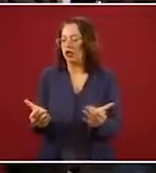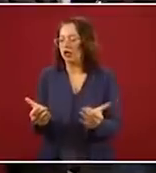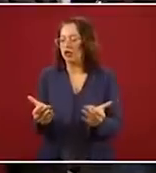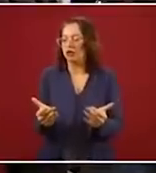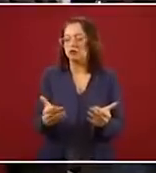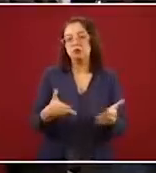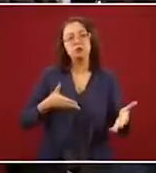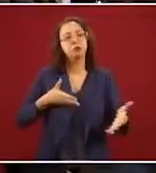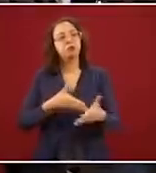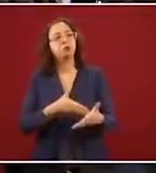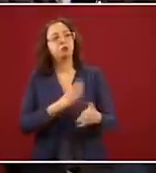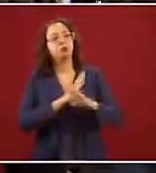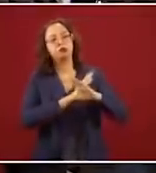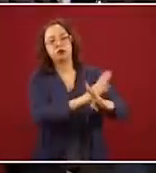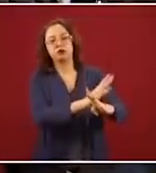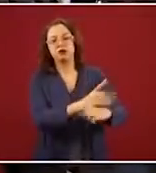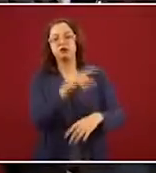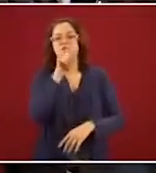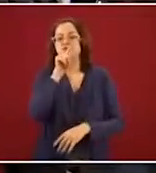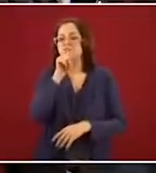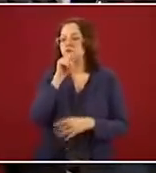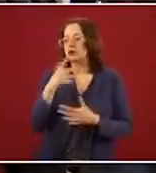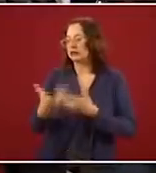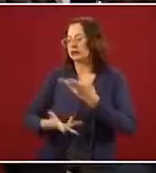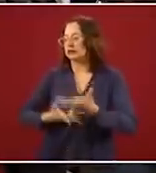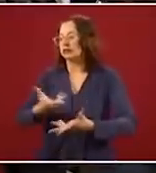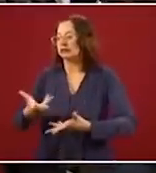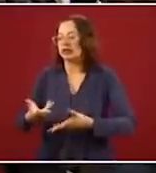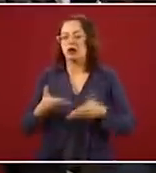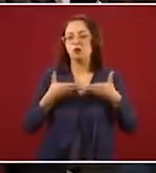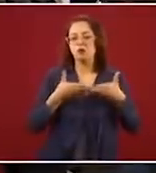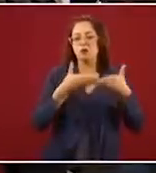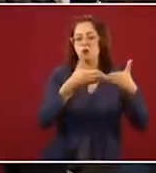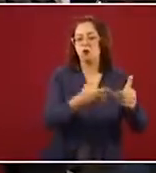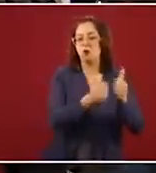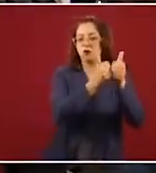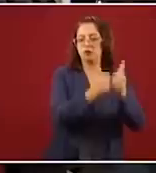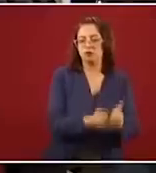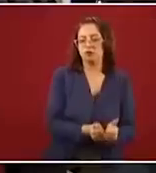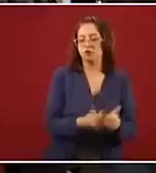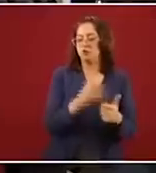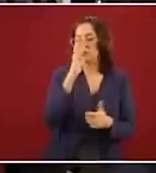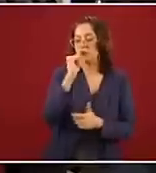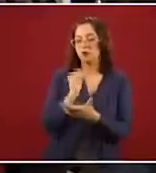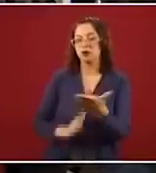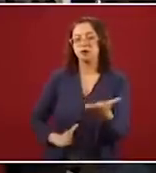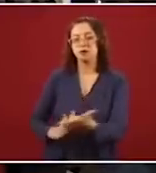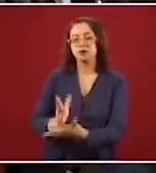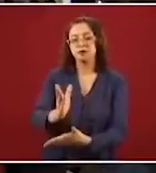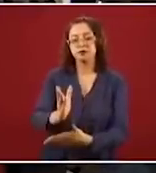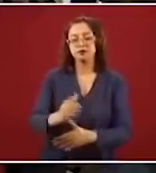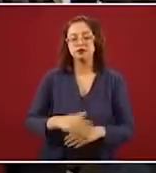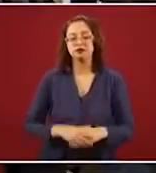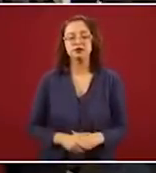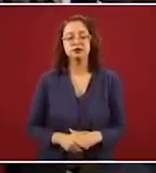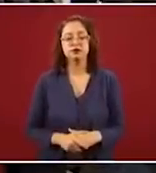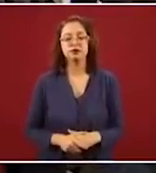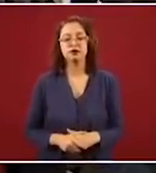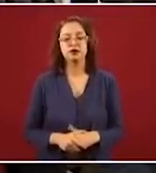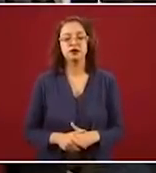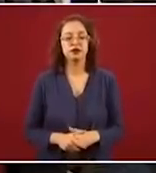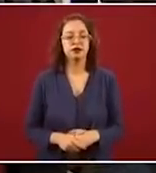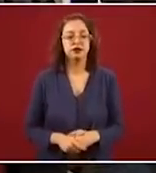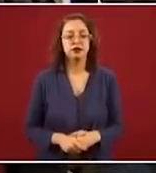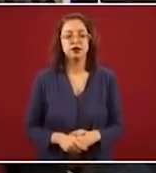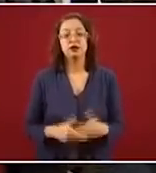contenedores de pollo parados en los puertos. No se abre el cupo. El asunto no vendría más